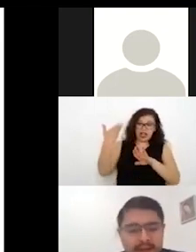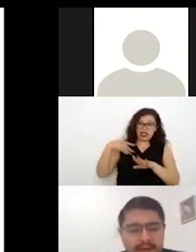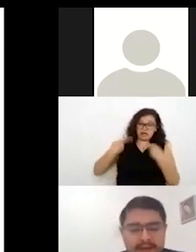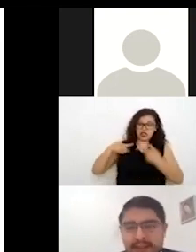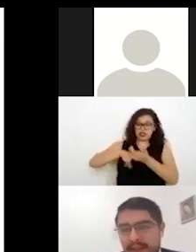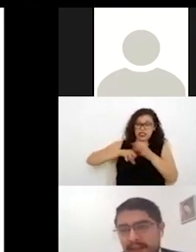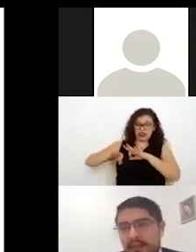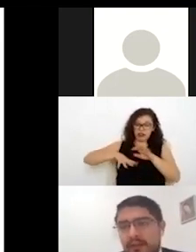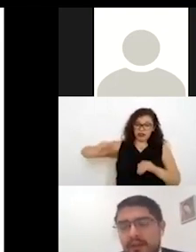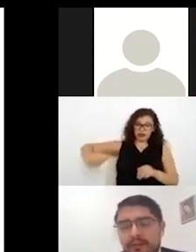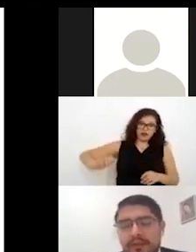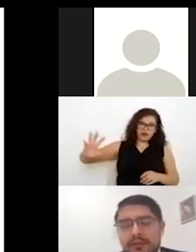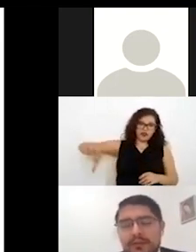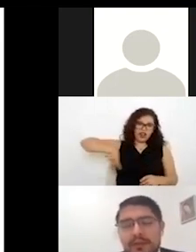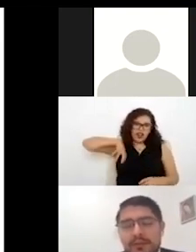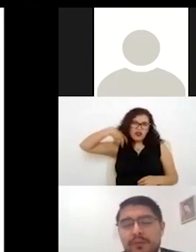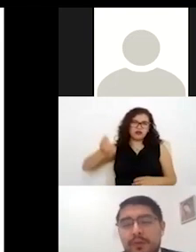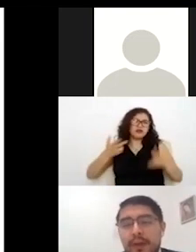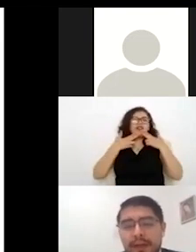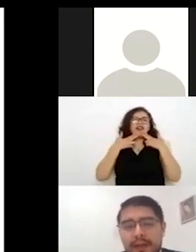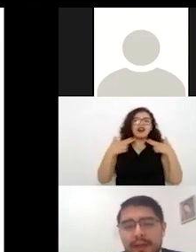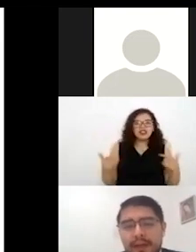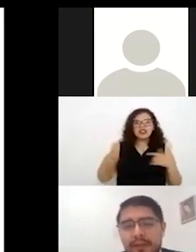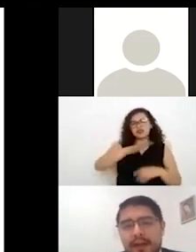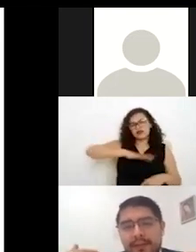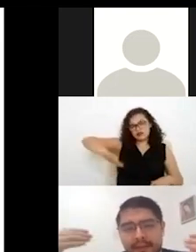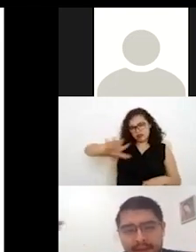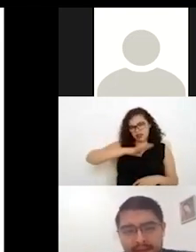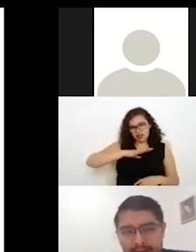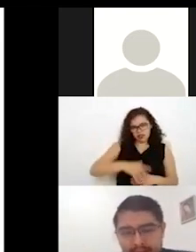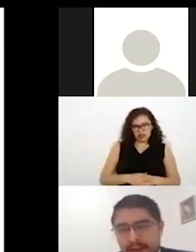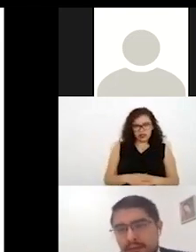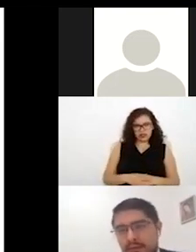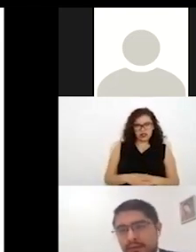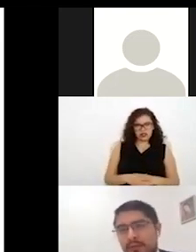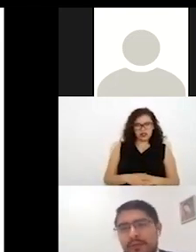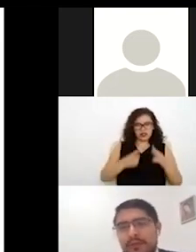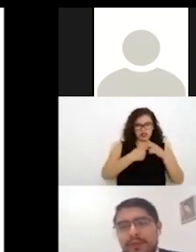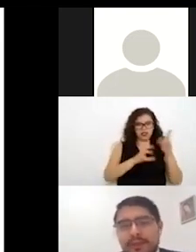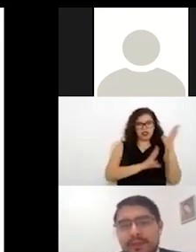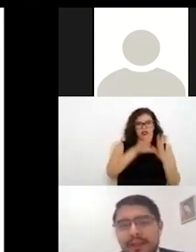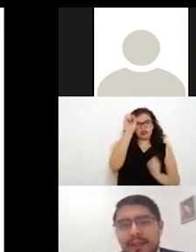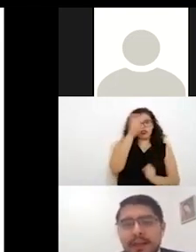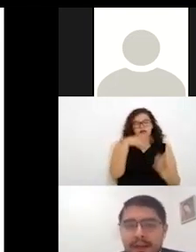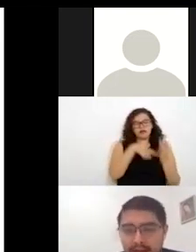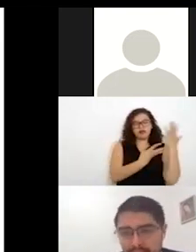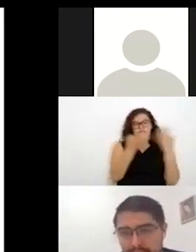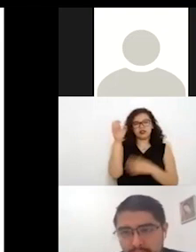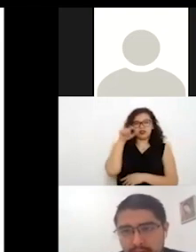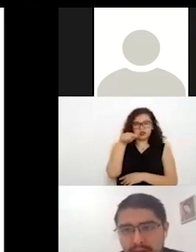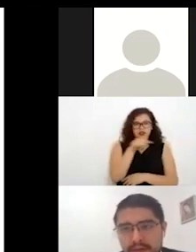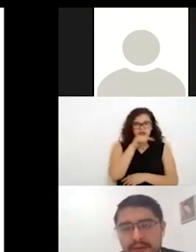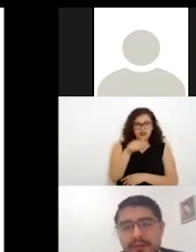trabajadores con las haciendas y con todas estas situaciones, pues bueno, a partir de la Constitución de 1917, en